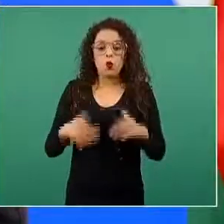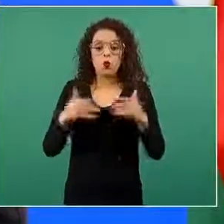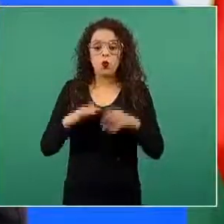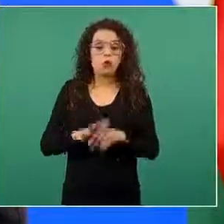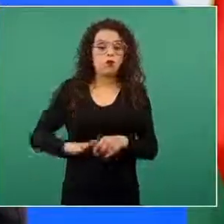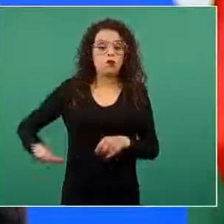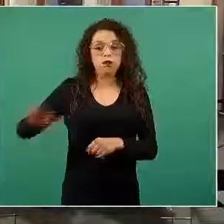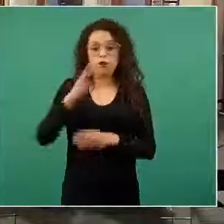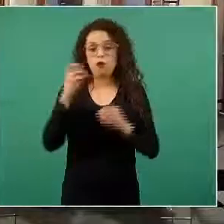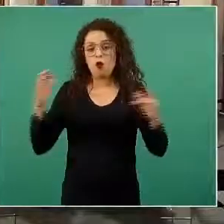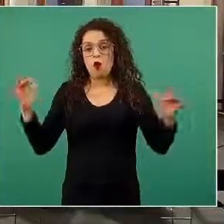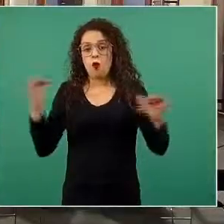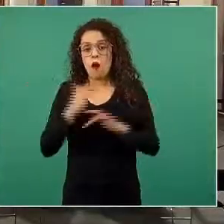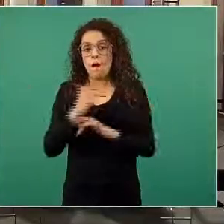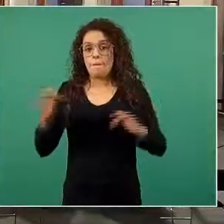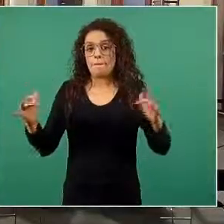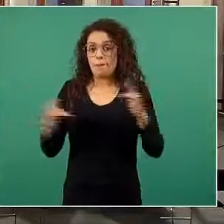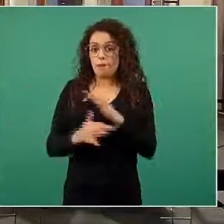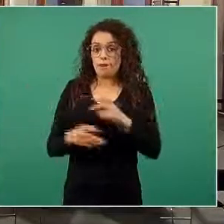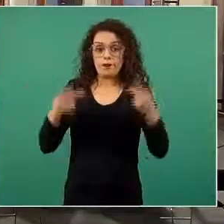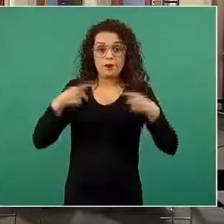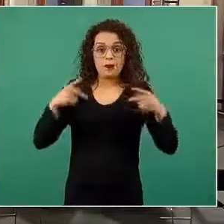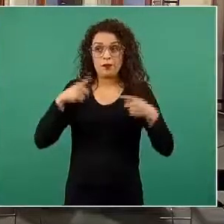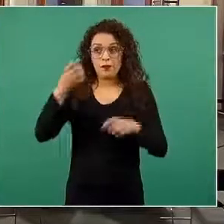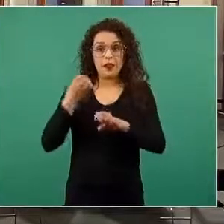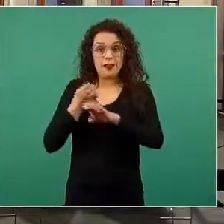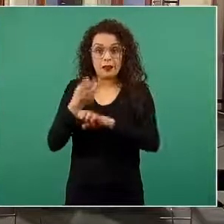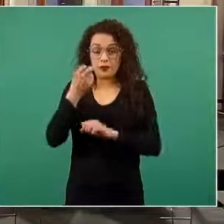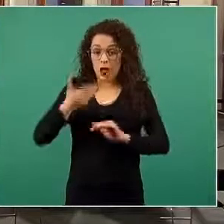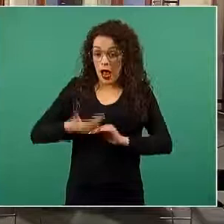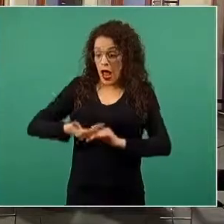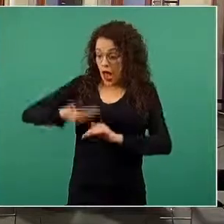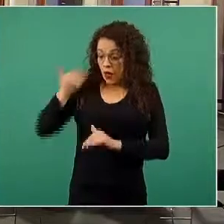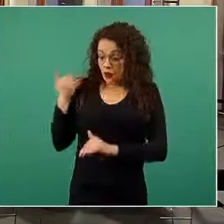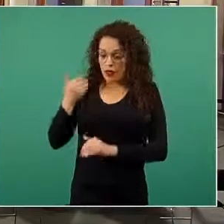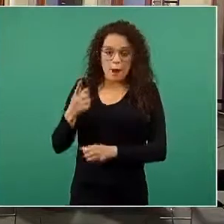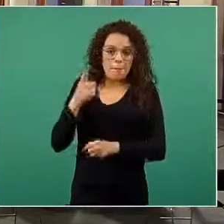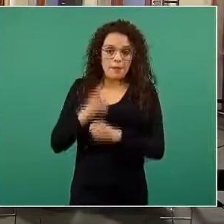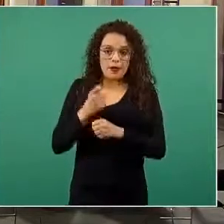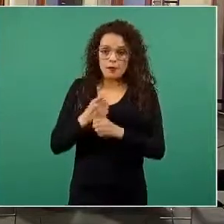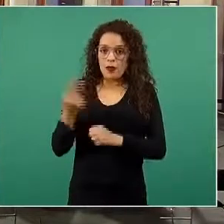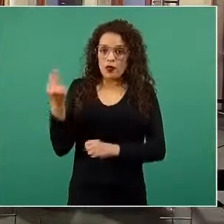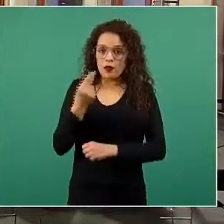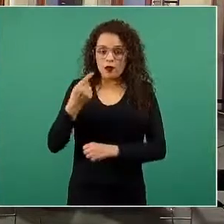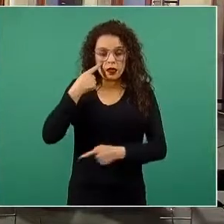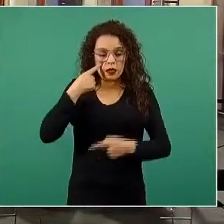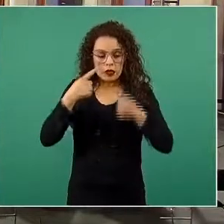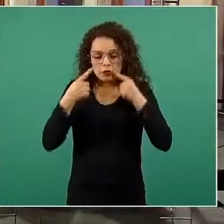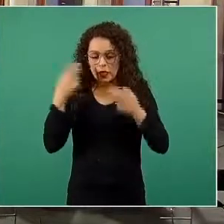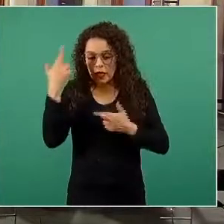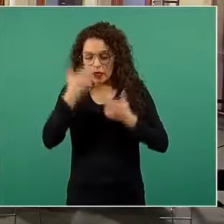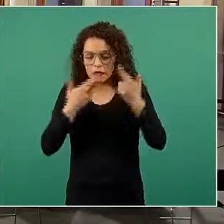todo el estado hacia valles centrales. Entonces, antes de tomar una decisión en ese sentido, estamos viendo todas las posibles